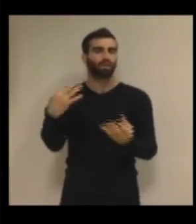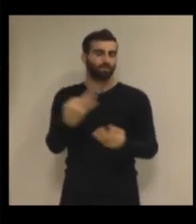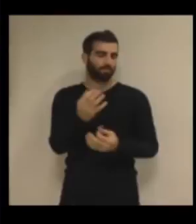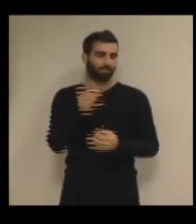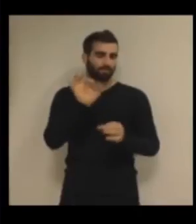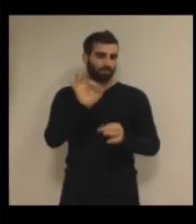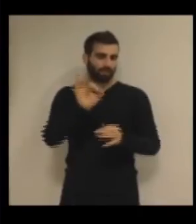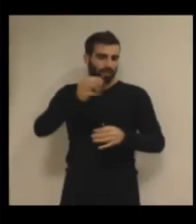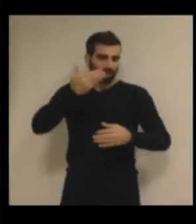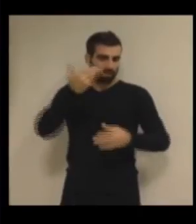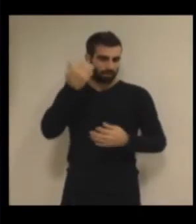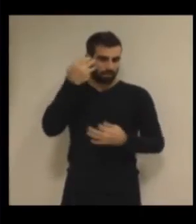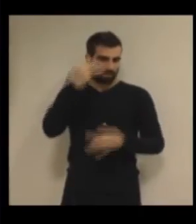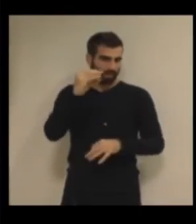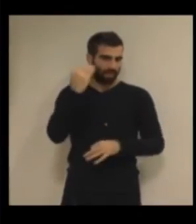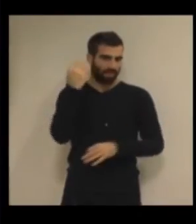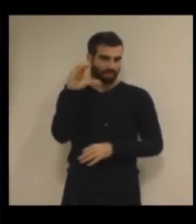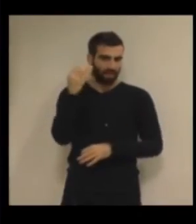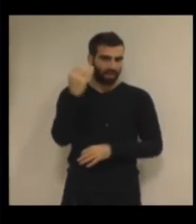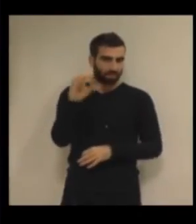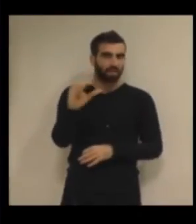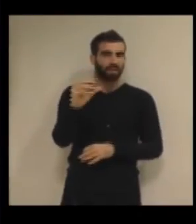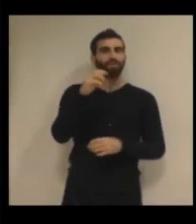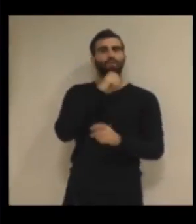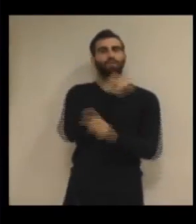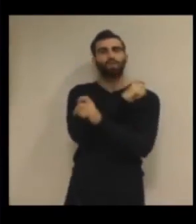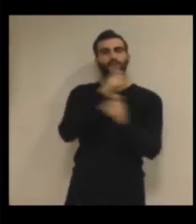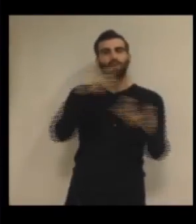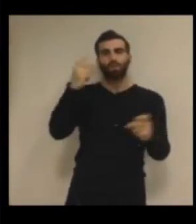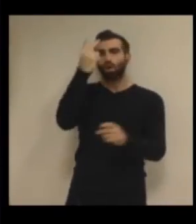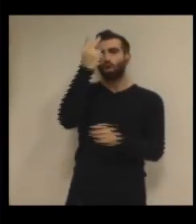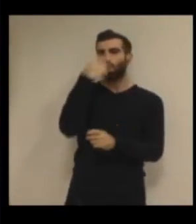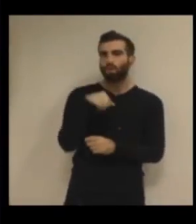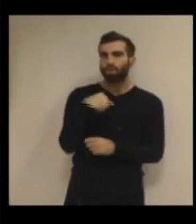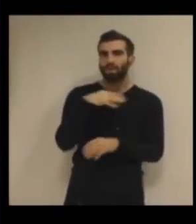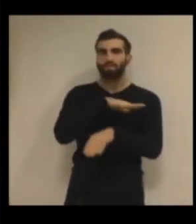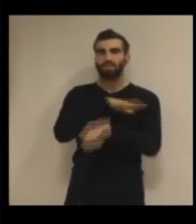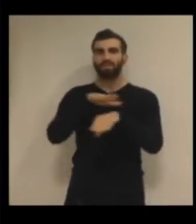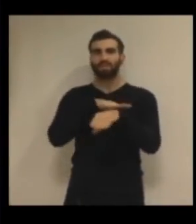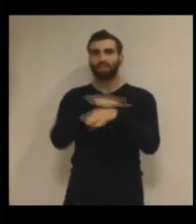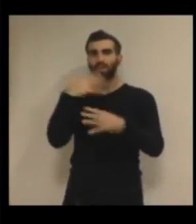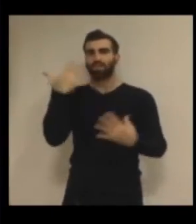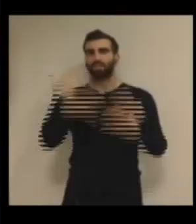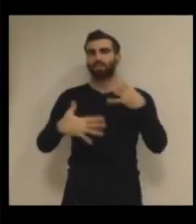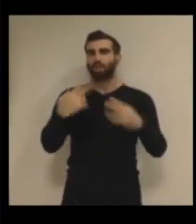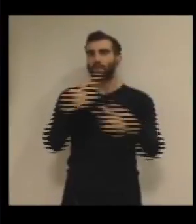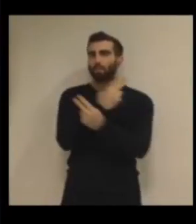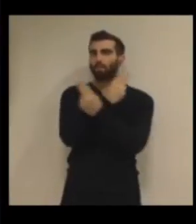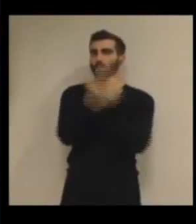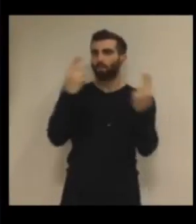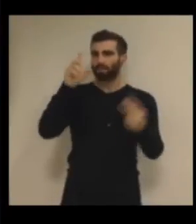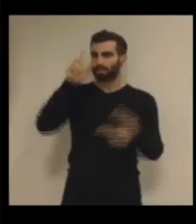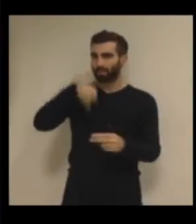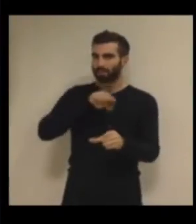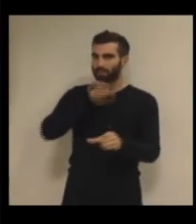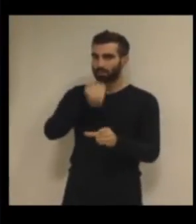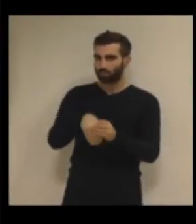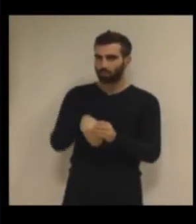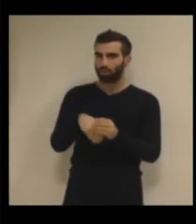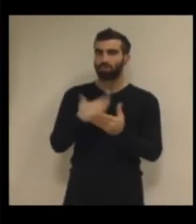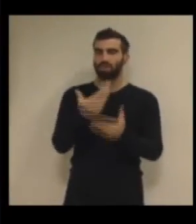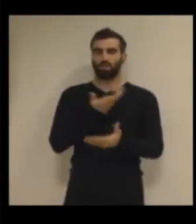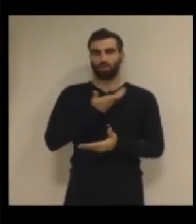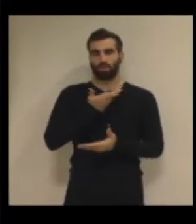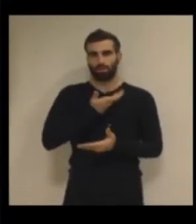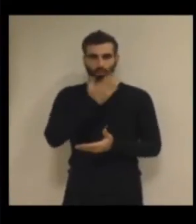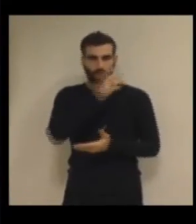CERMI, la Fundación 11, el Ministerio de Administraciones Públicas también está con nosotros, el Ayuntamiento de